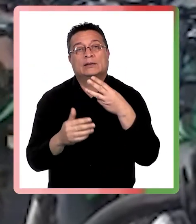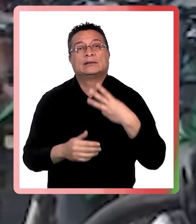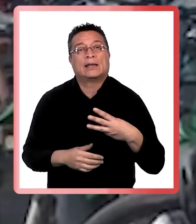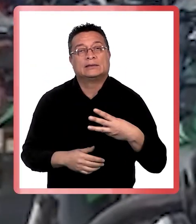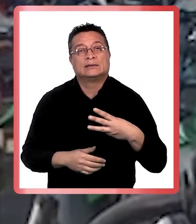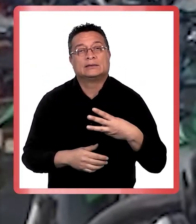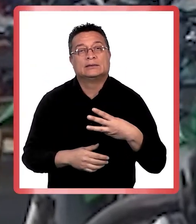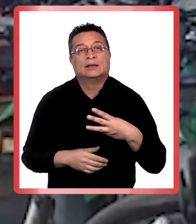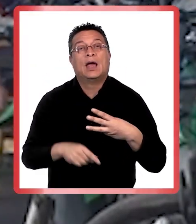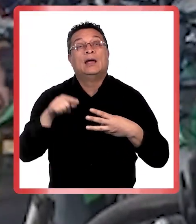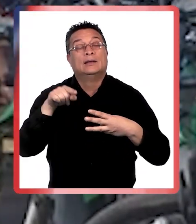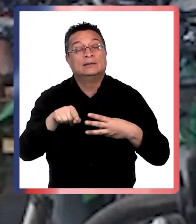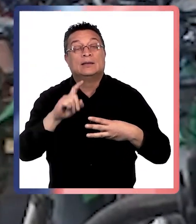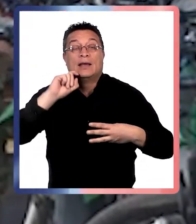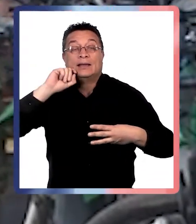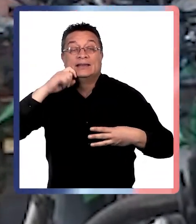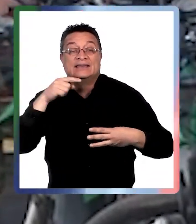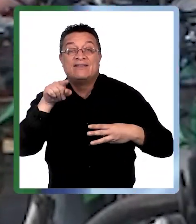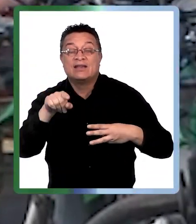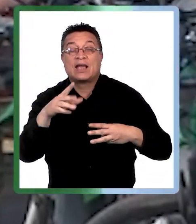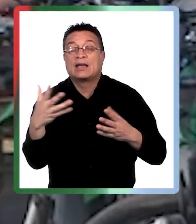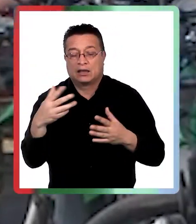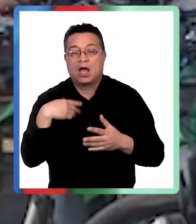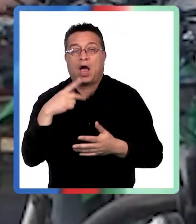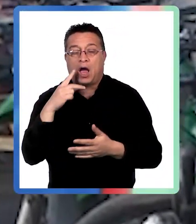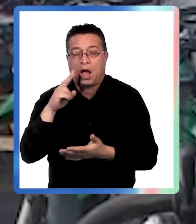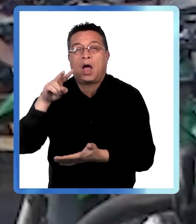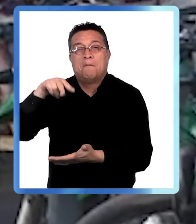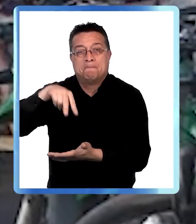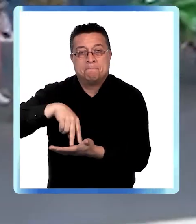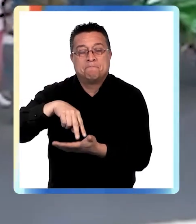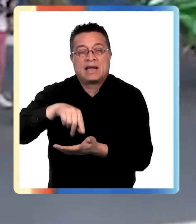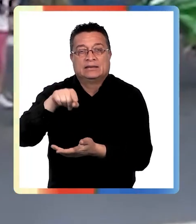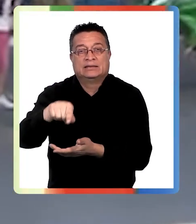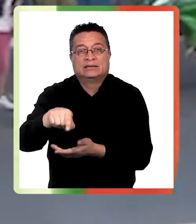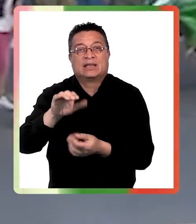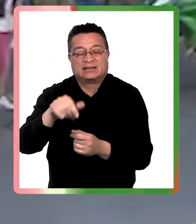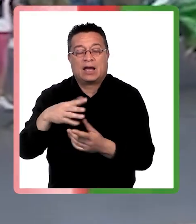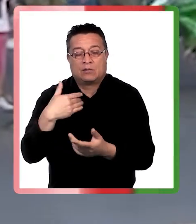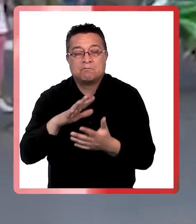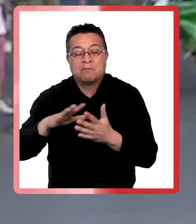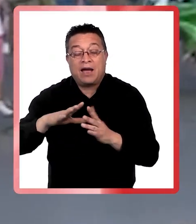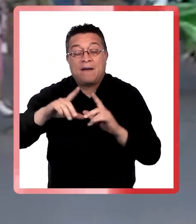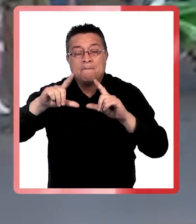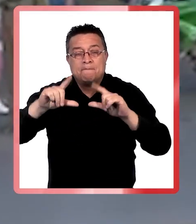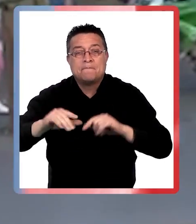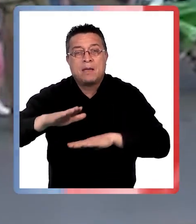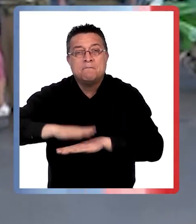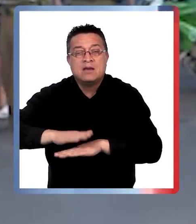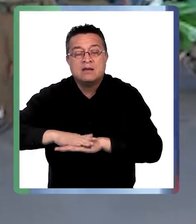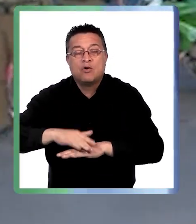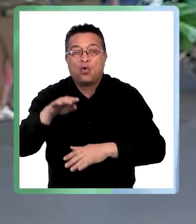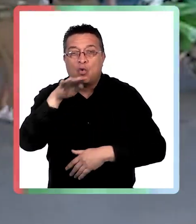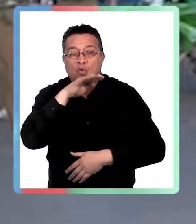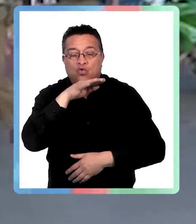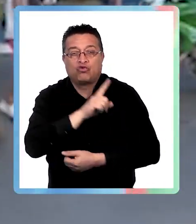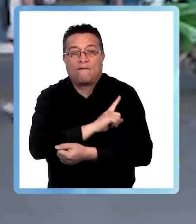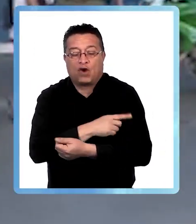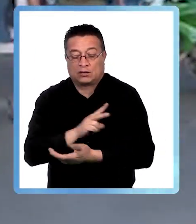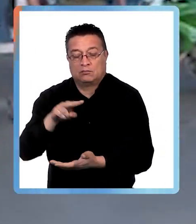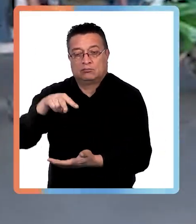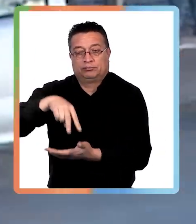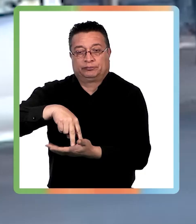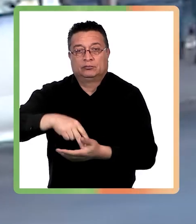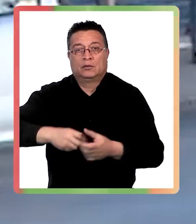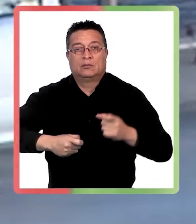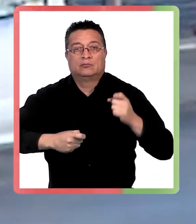3. Eso significa que en el fondo, desde la presencia, que es digamos, el nivel más bajo de uso de la fuerza, estar ahí,